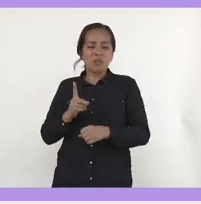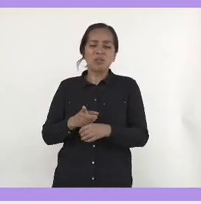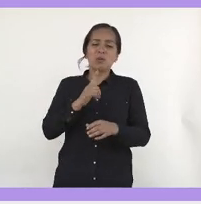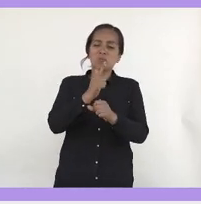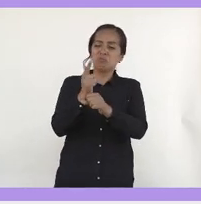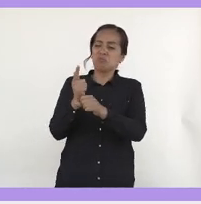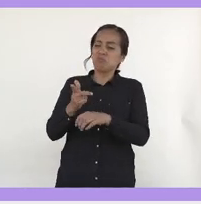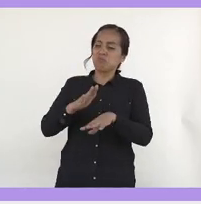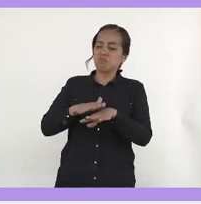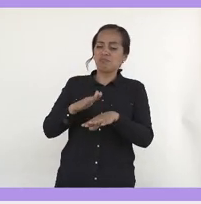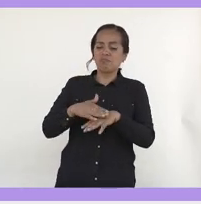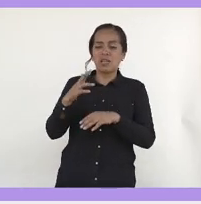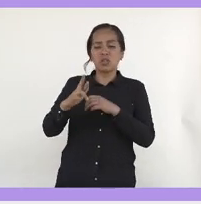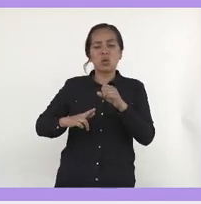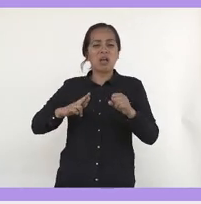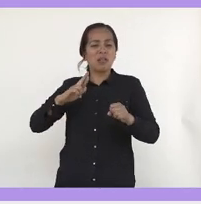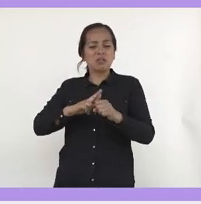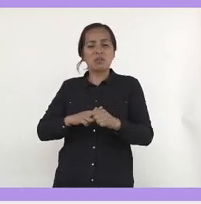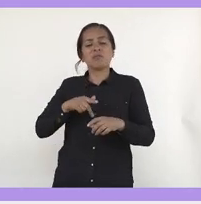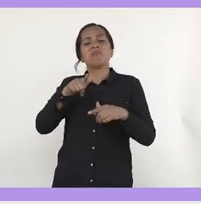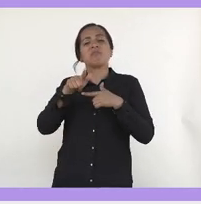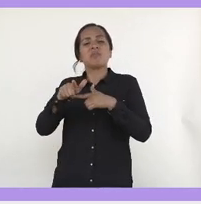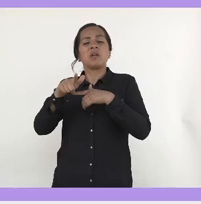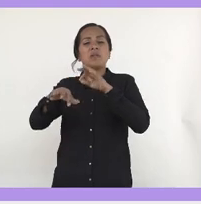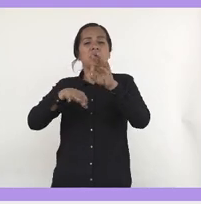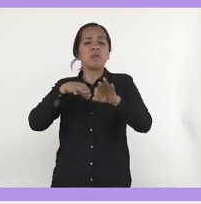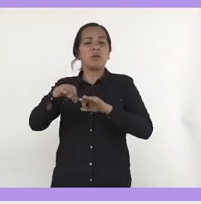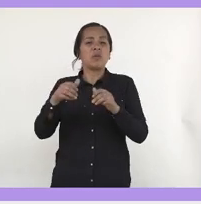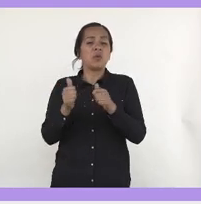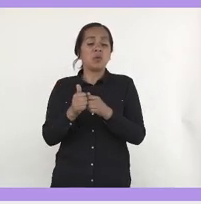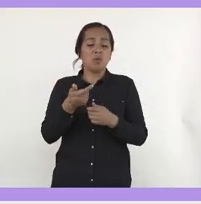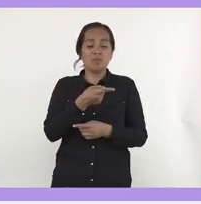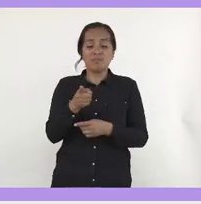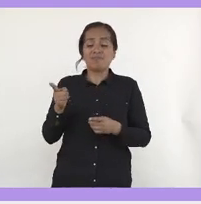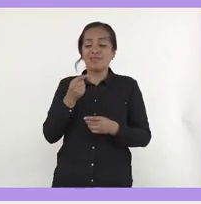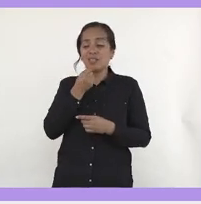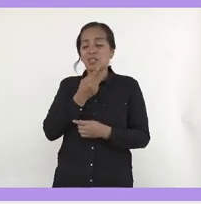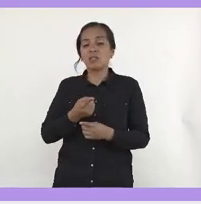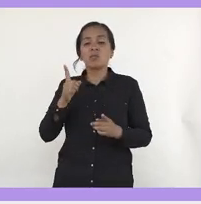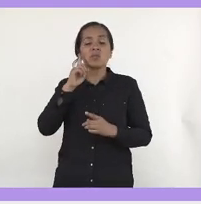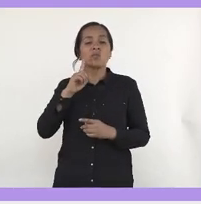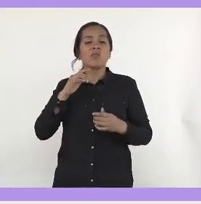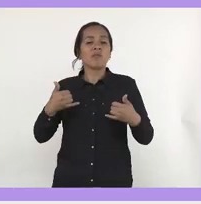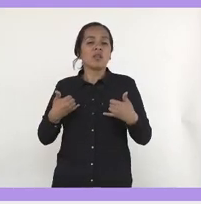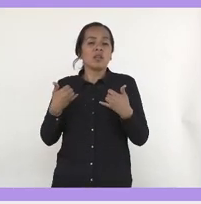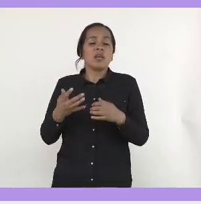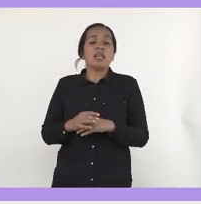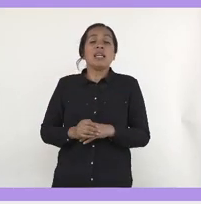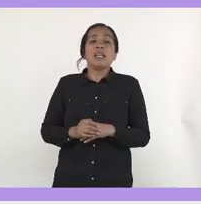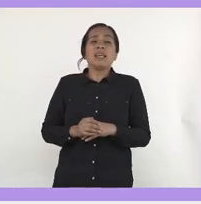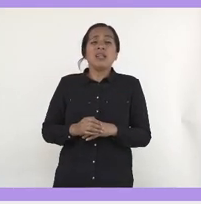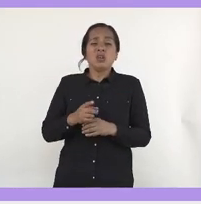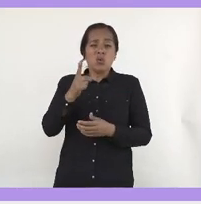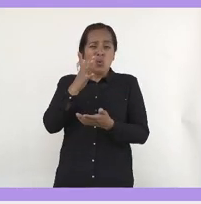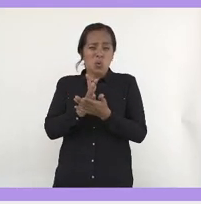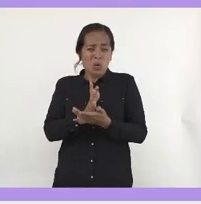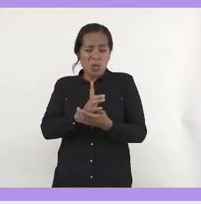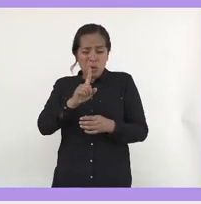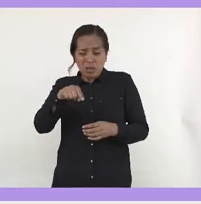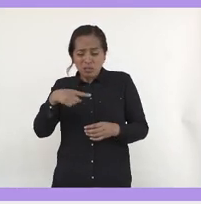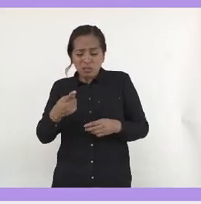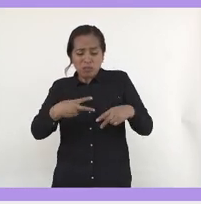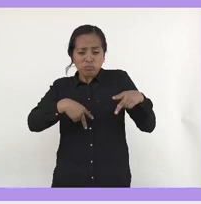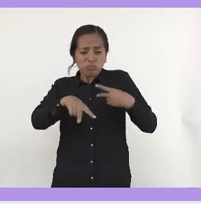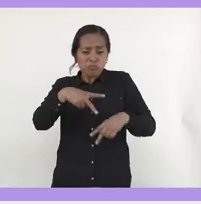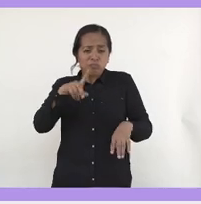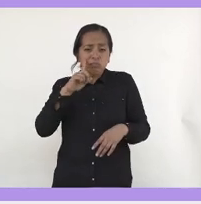jugadoras se tiene que seguir trabajando con ellas no y al final formar parte como lo decíamos hace un momento no solamente que sean futbolistas sino de que también